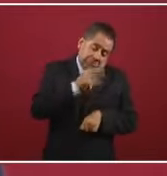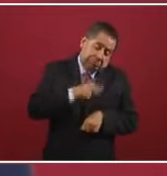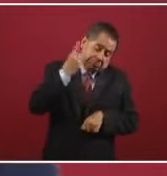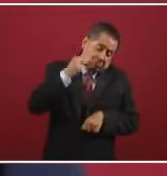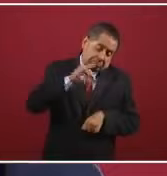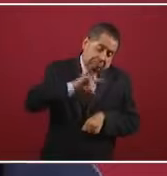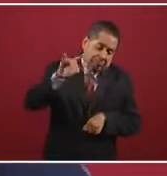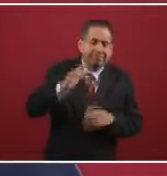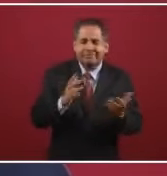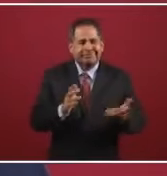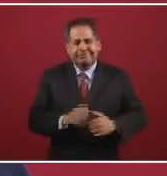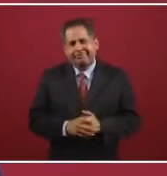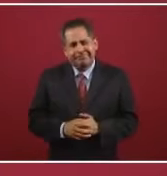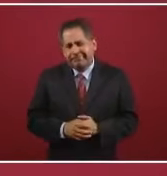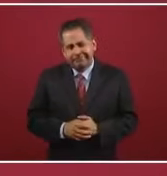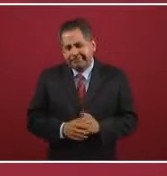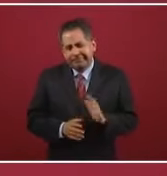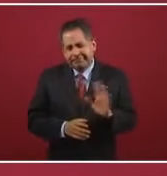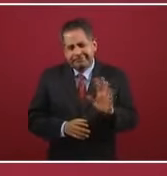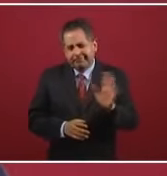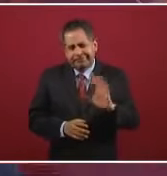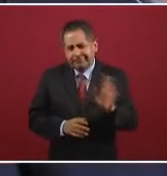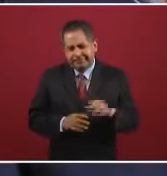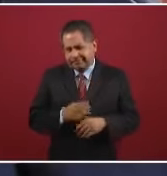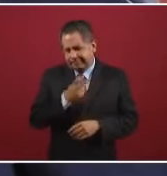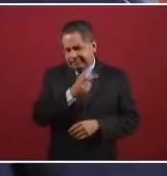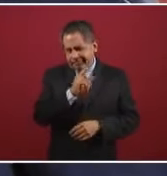puedo viajar tanto.